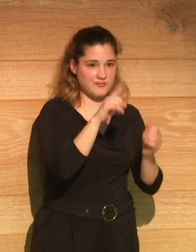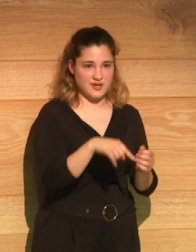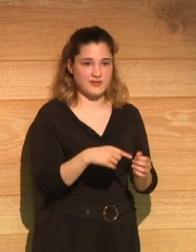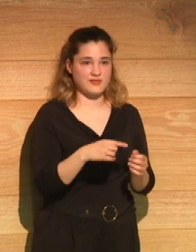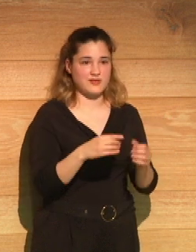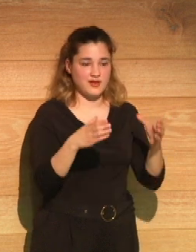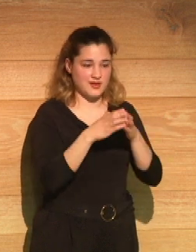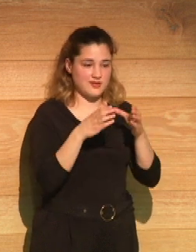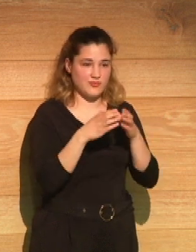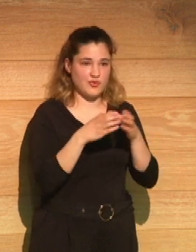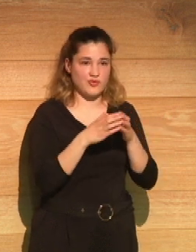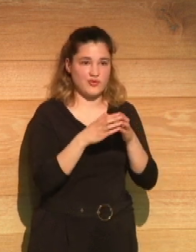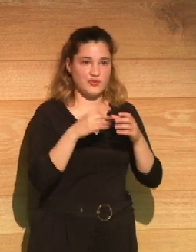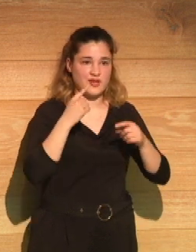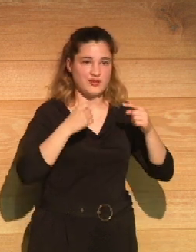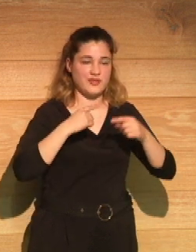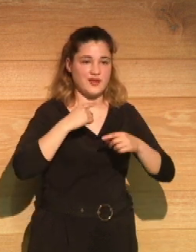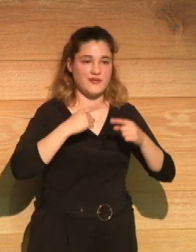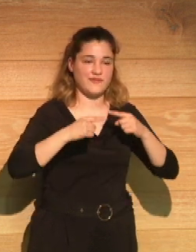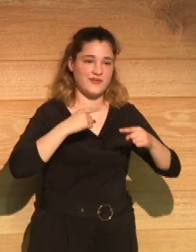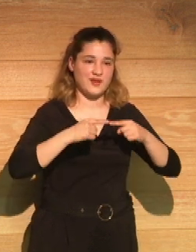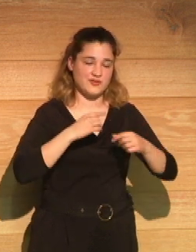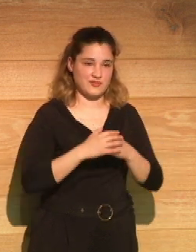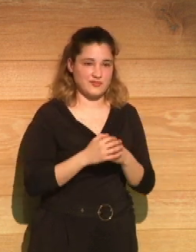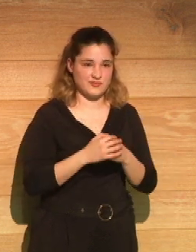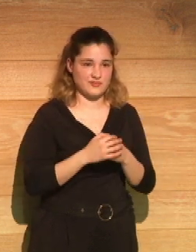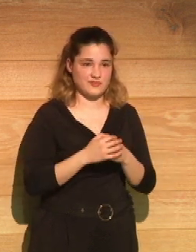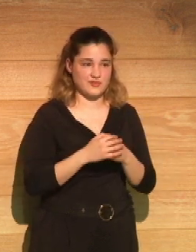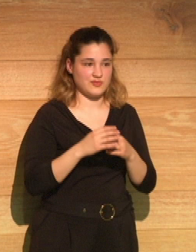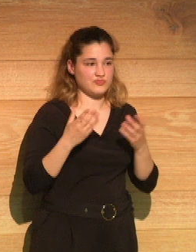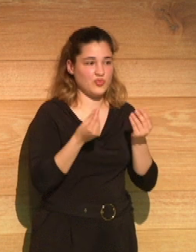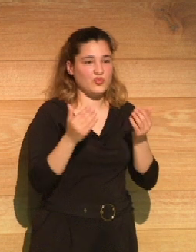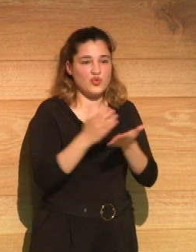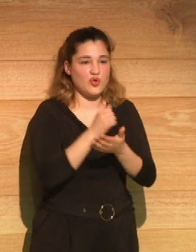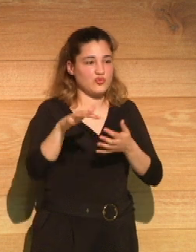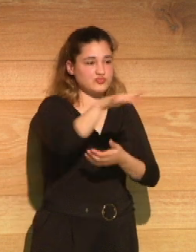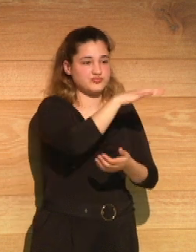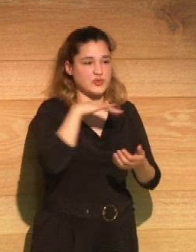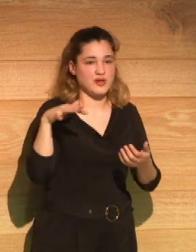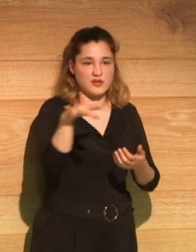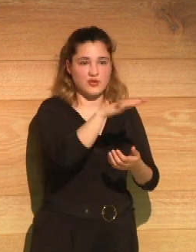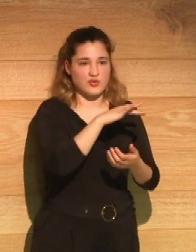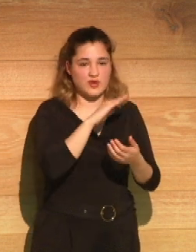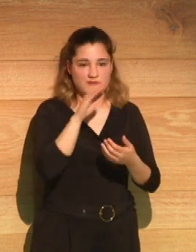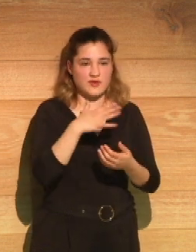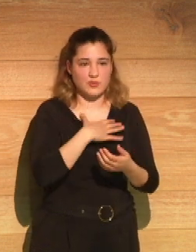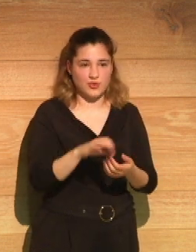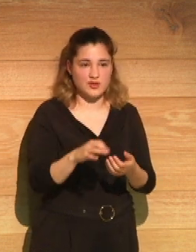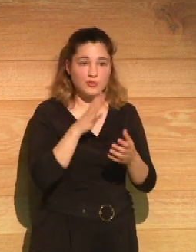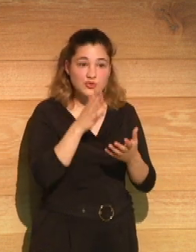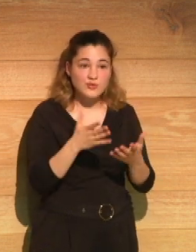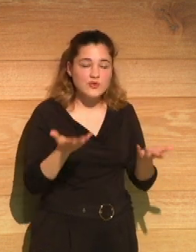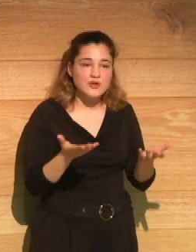con todos los actores que están alrededor de los museos. ¿Por qué? Porque el cambio es tan profundo